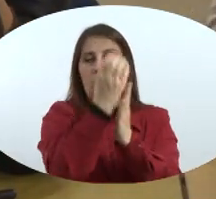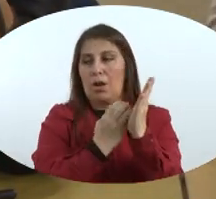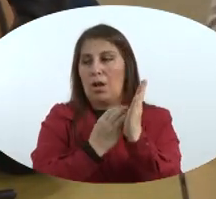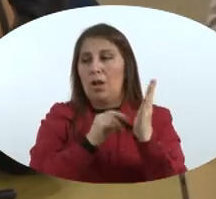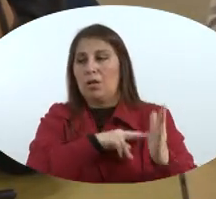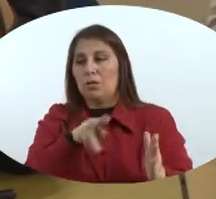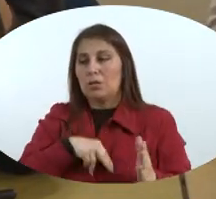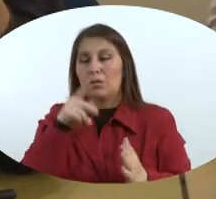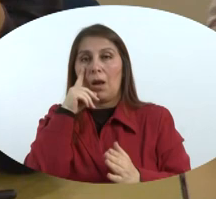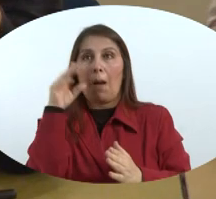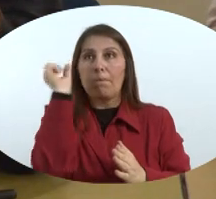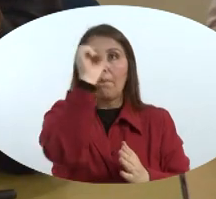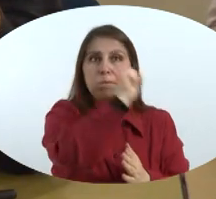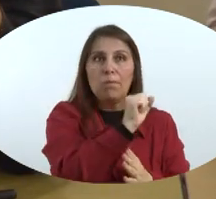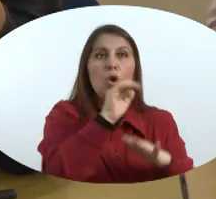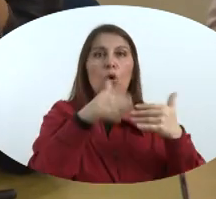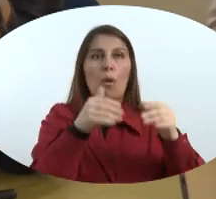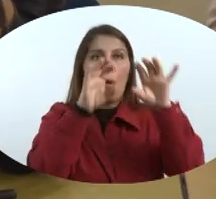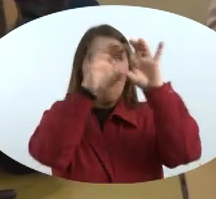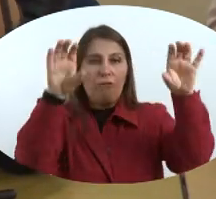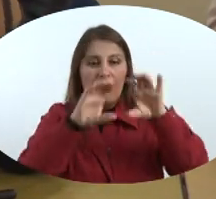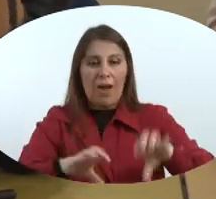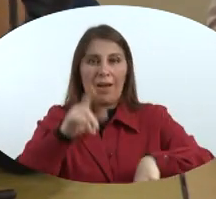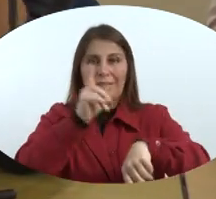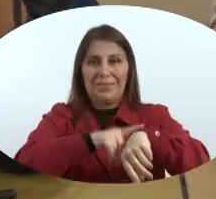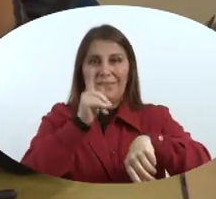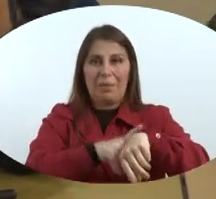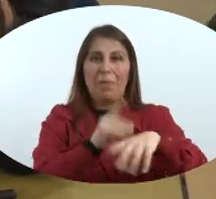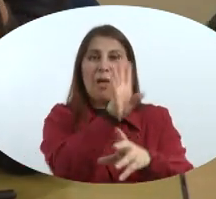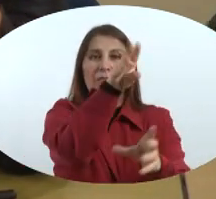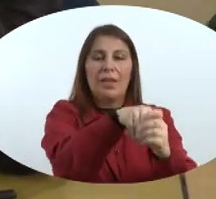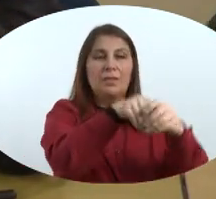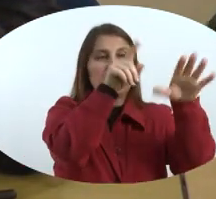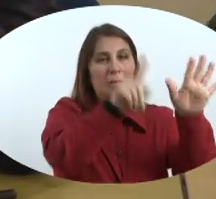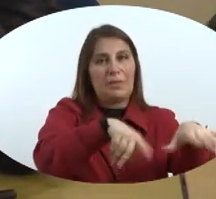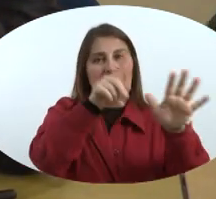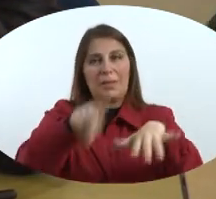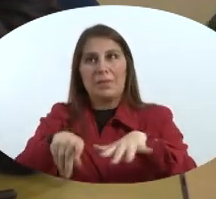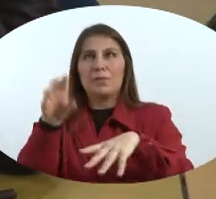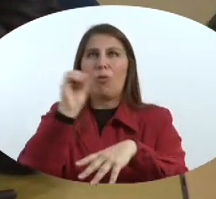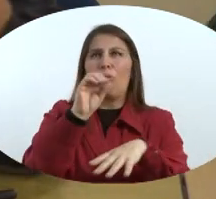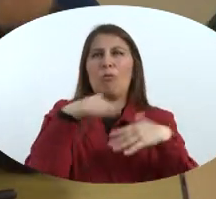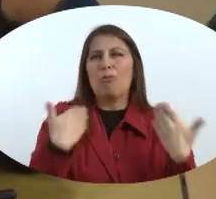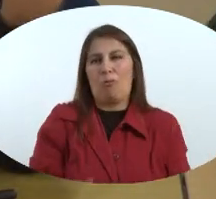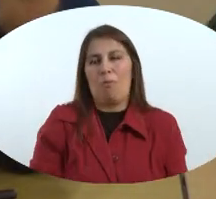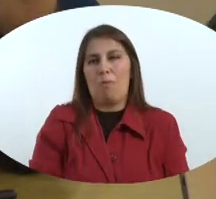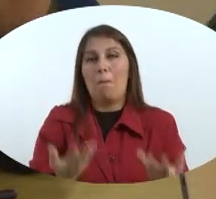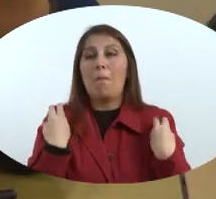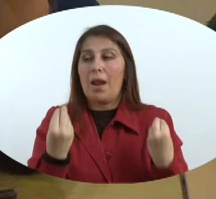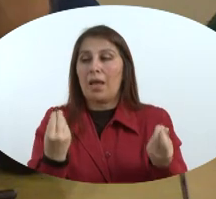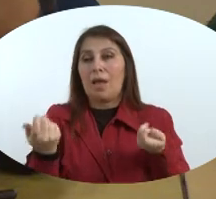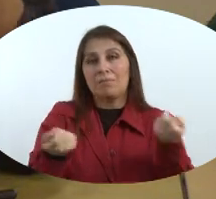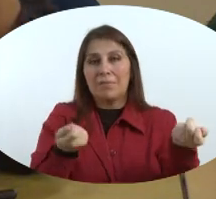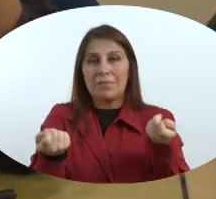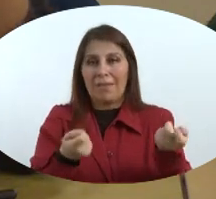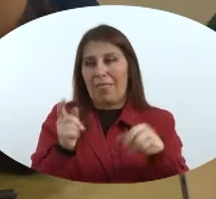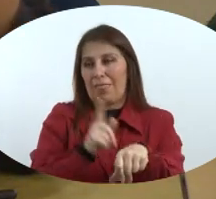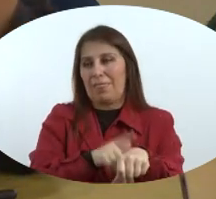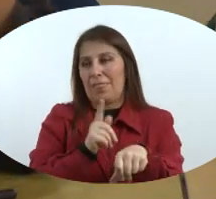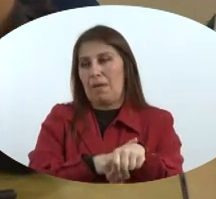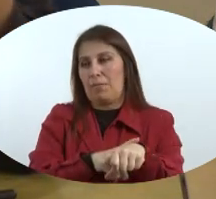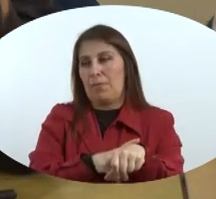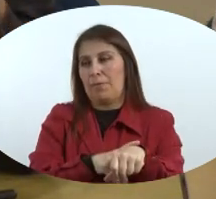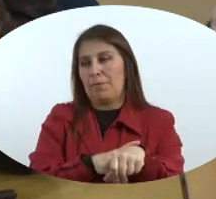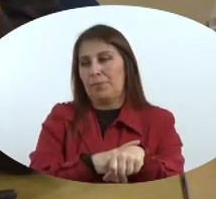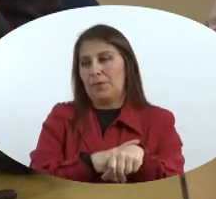curriculares pues estamos mirando cómo establecer franjas si por semestre sí pero esas discusiones se han venido librando para darle la mejor manera y